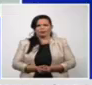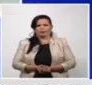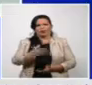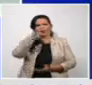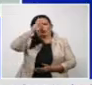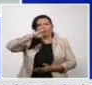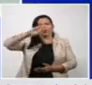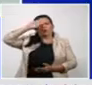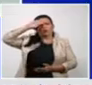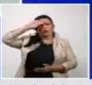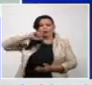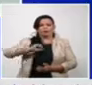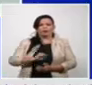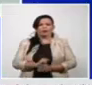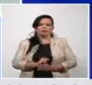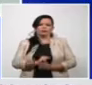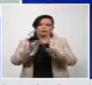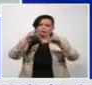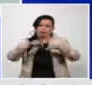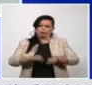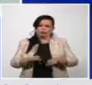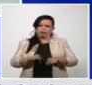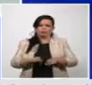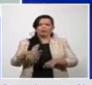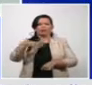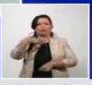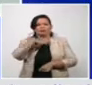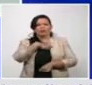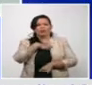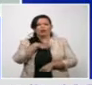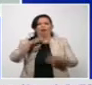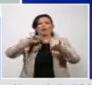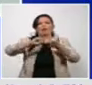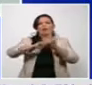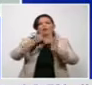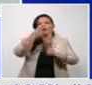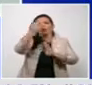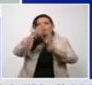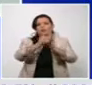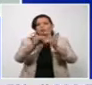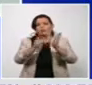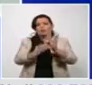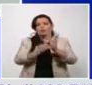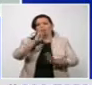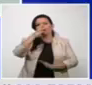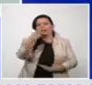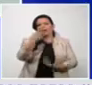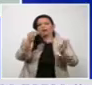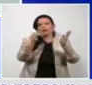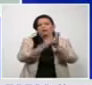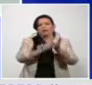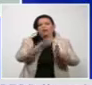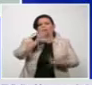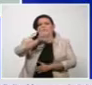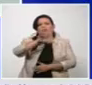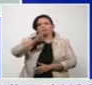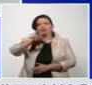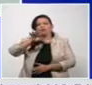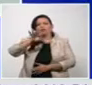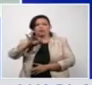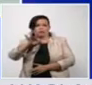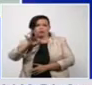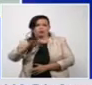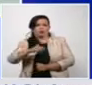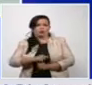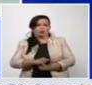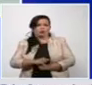tasa de casos por millón de 3.528, con los datos hasta el día de ayer,